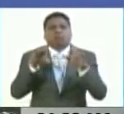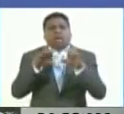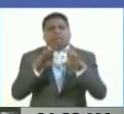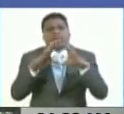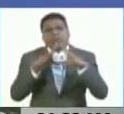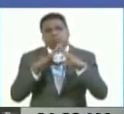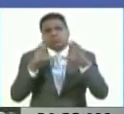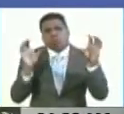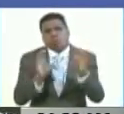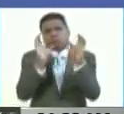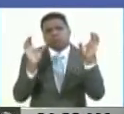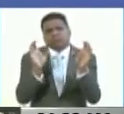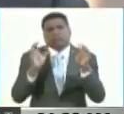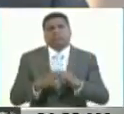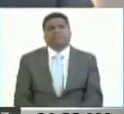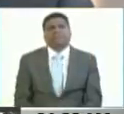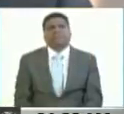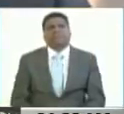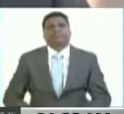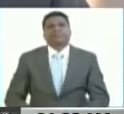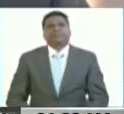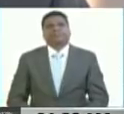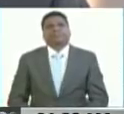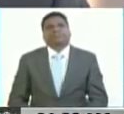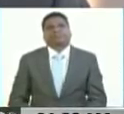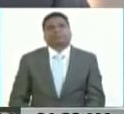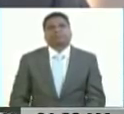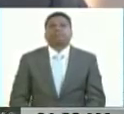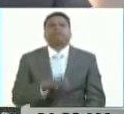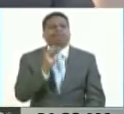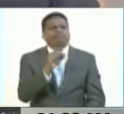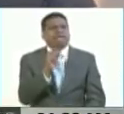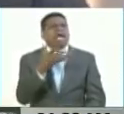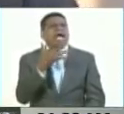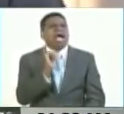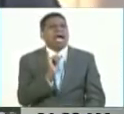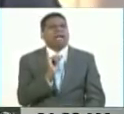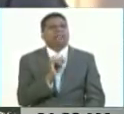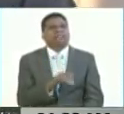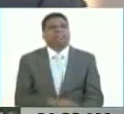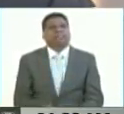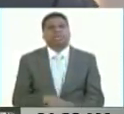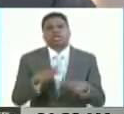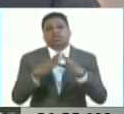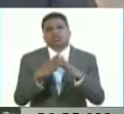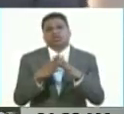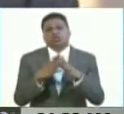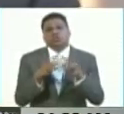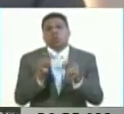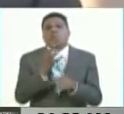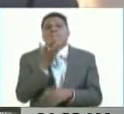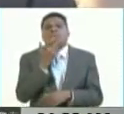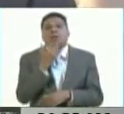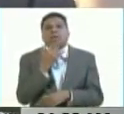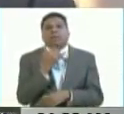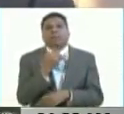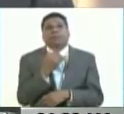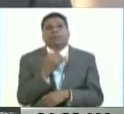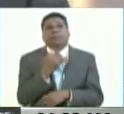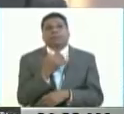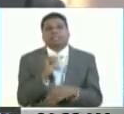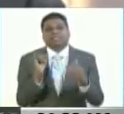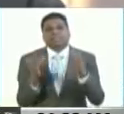cibernéticos se dan en todos los ámbitos. O sea, hay un dicho entre los informáticos que la única forma que no te ataquen o que no